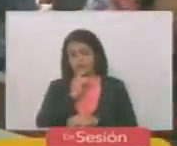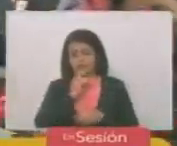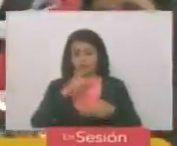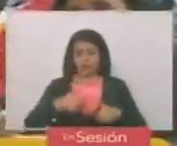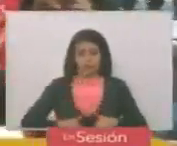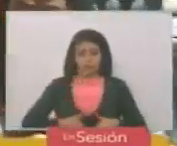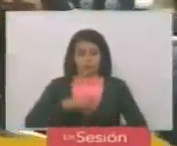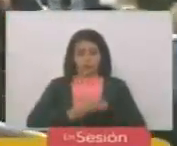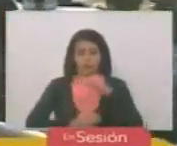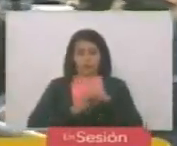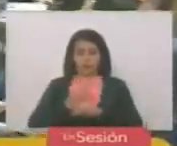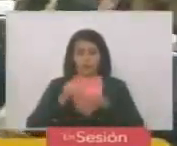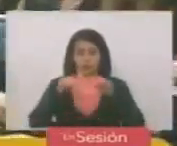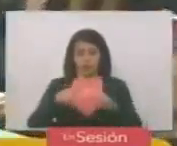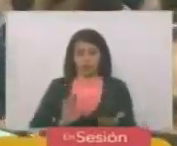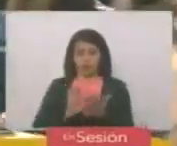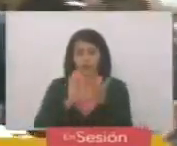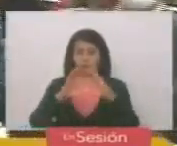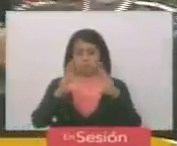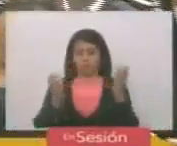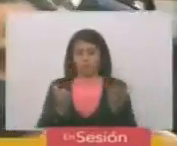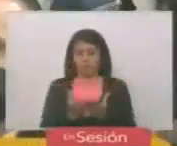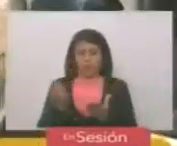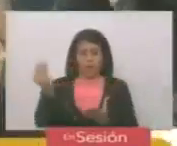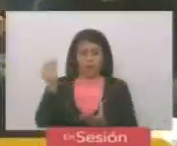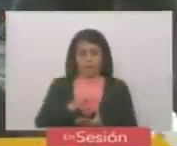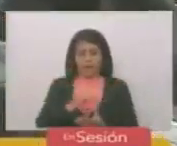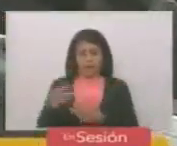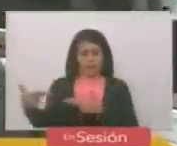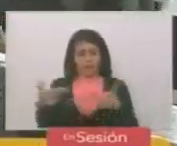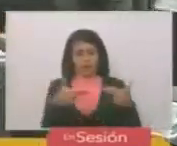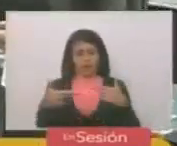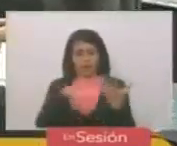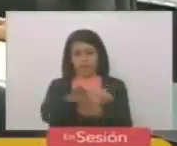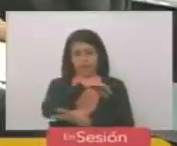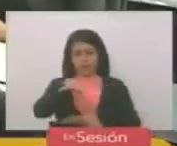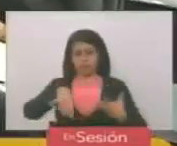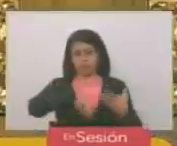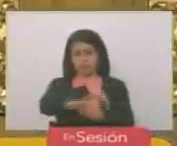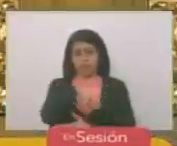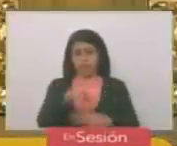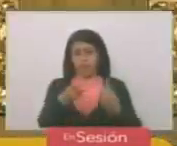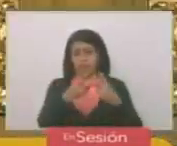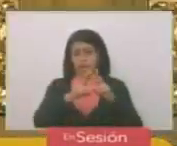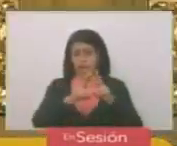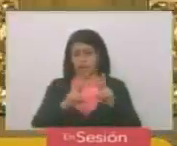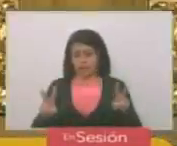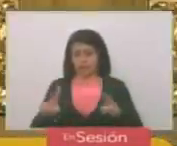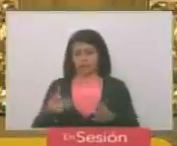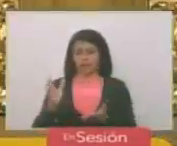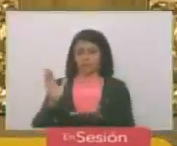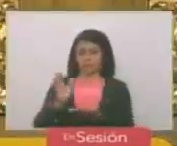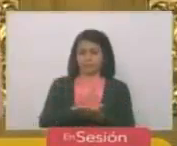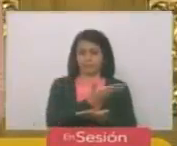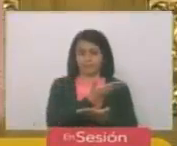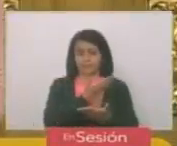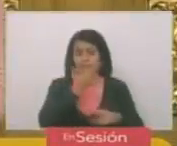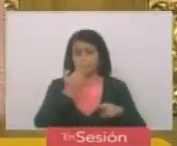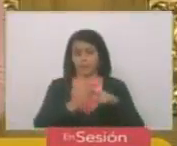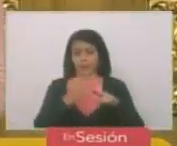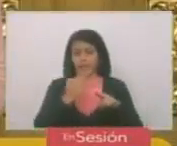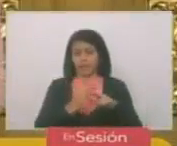nos presentan frente a un mundo cada vez más violento, donde la paz es vulnerada y es